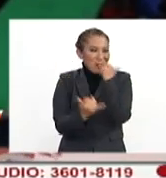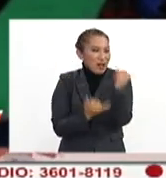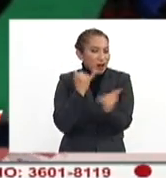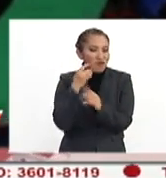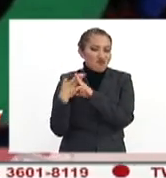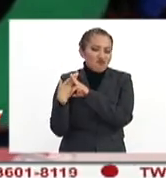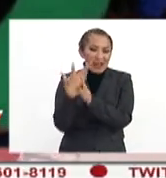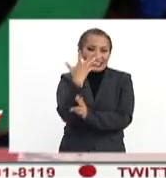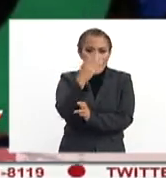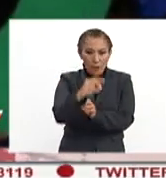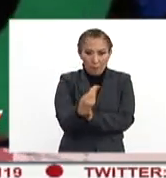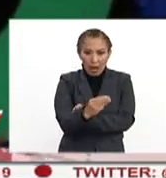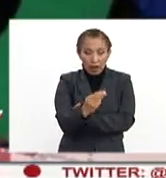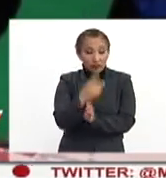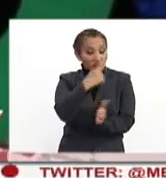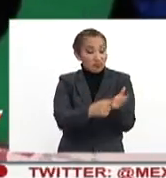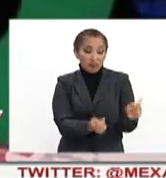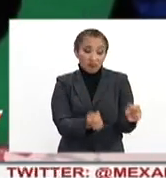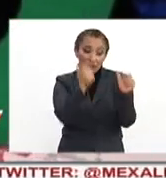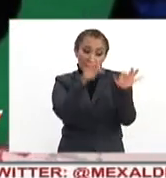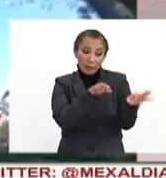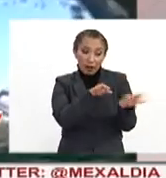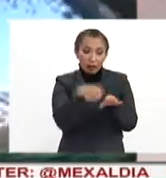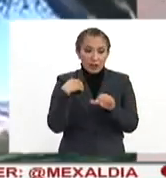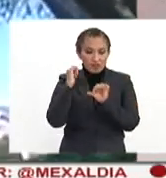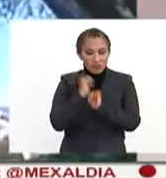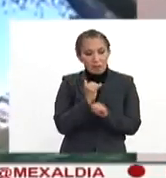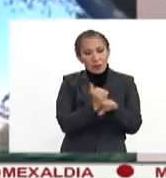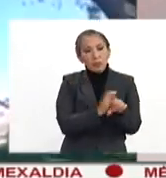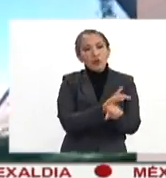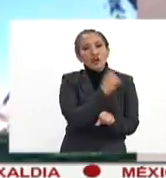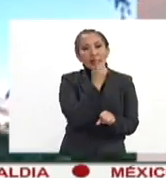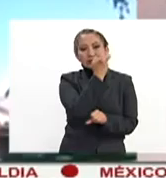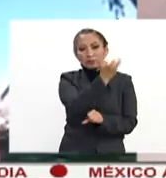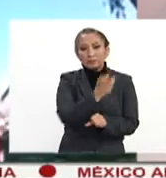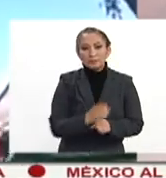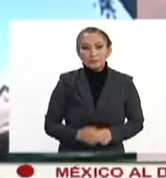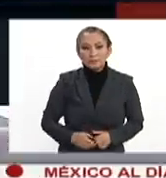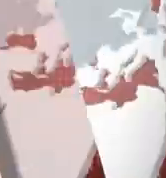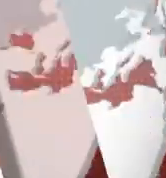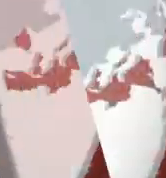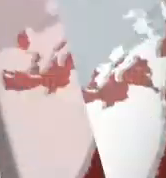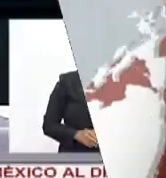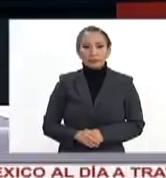la celebración por el 5 de mayo fue suspendido, mientras que las autoridades investigan el incidente.